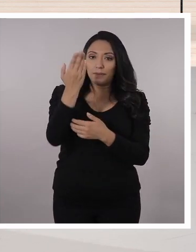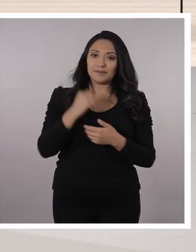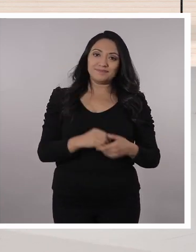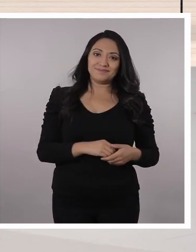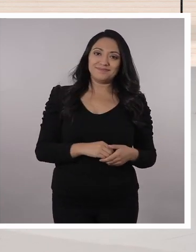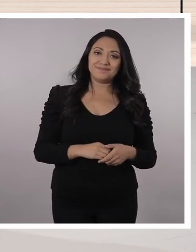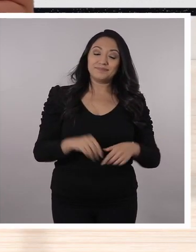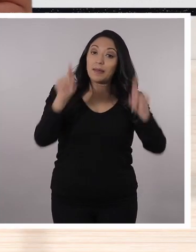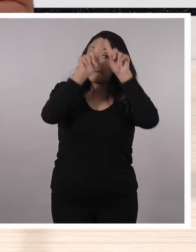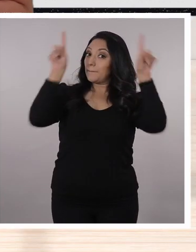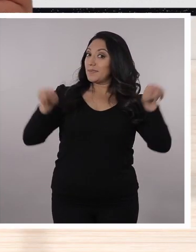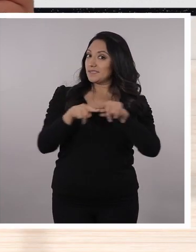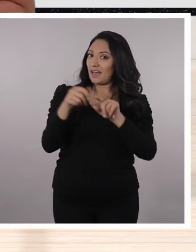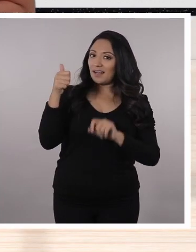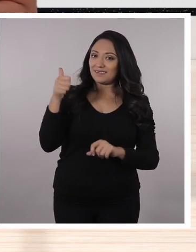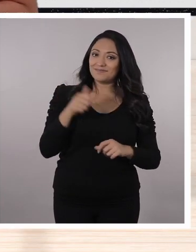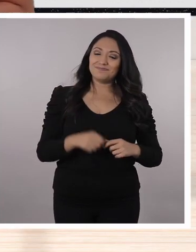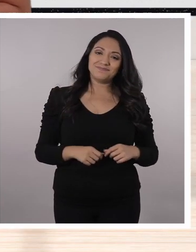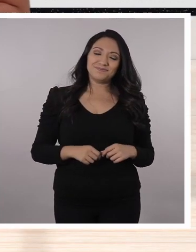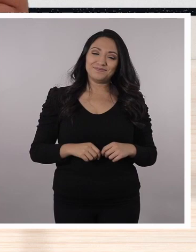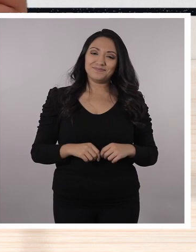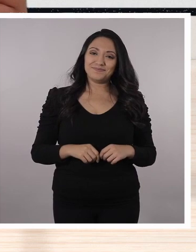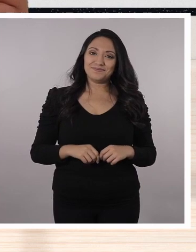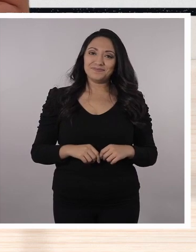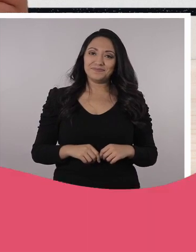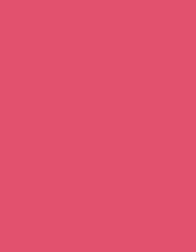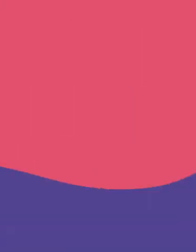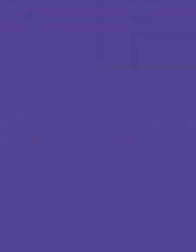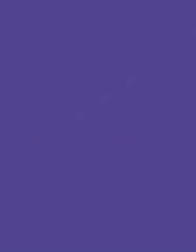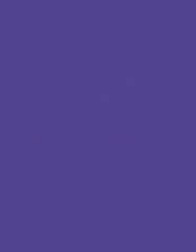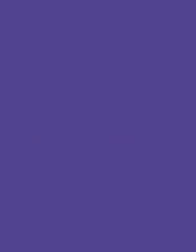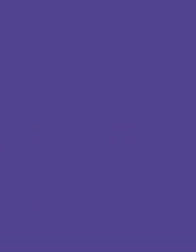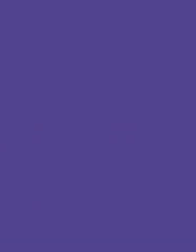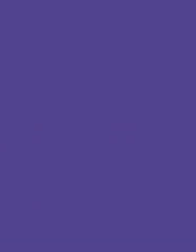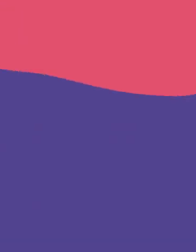a continuación en nuestra pizarra? Vamos a ver la pizarra.